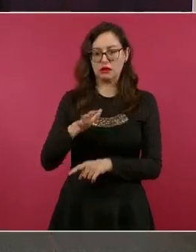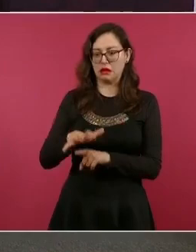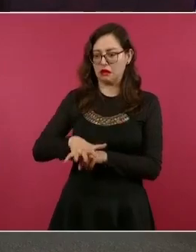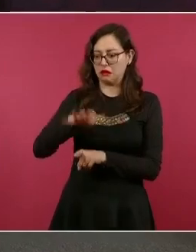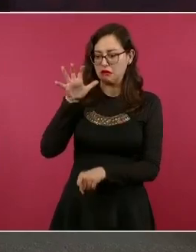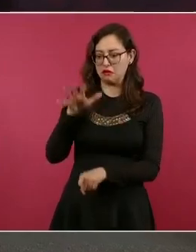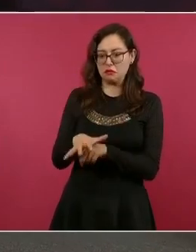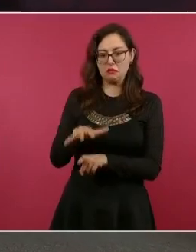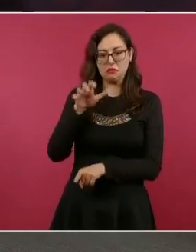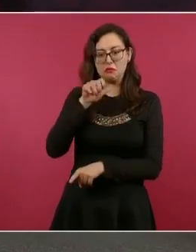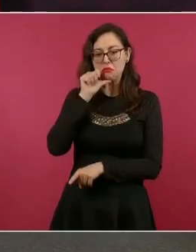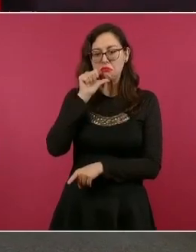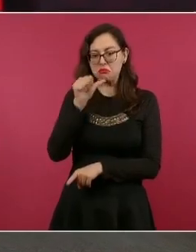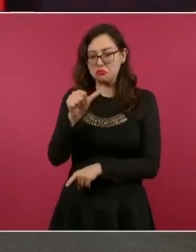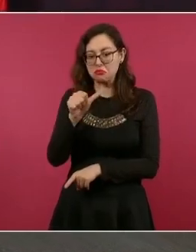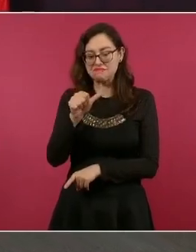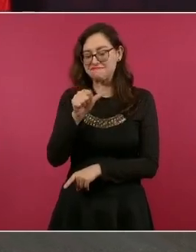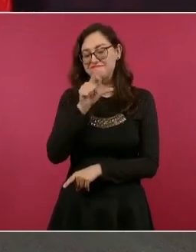Hay otros intereses,